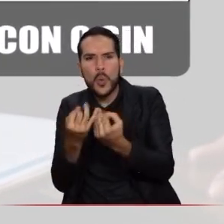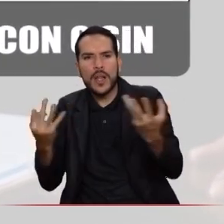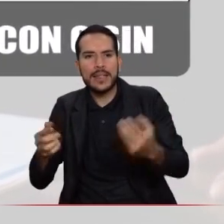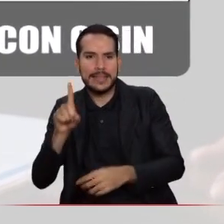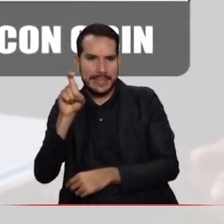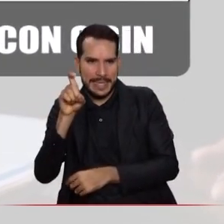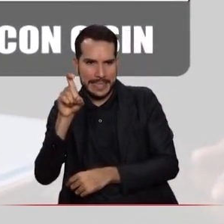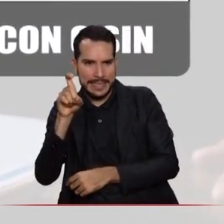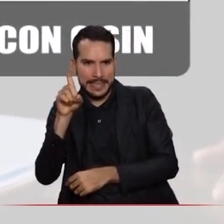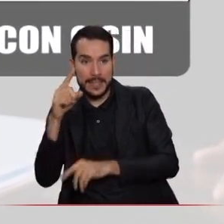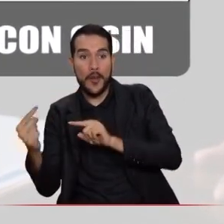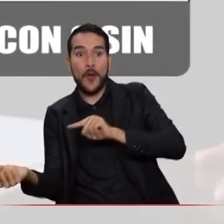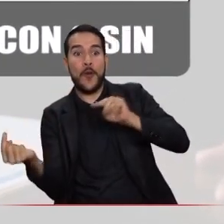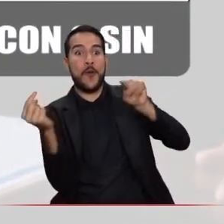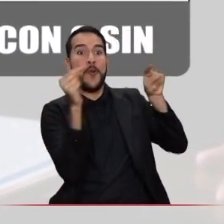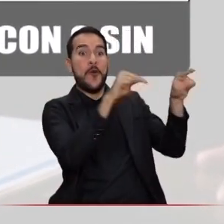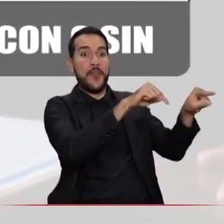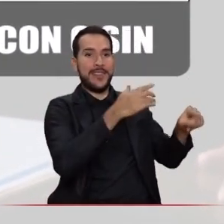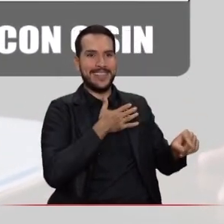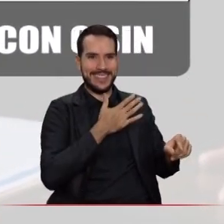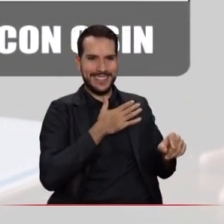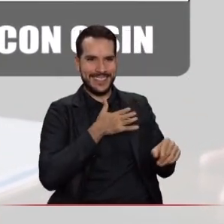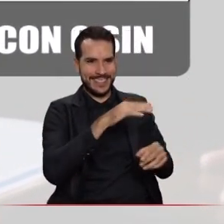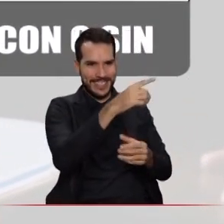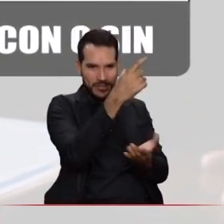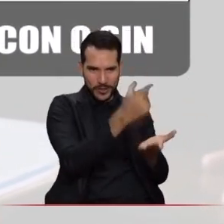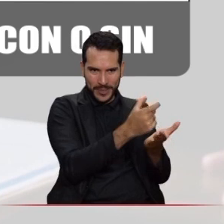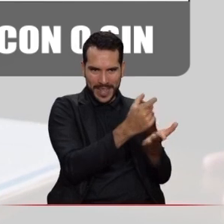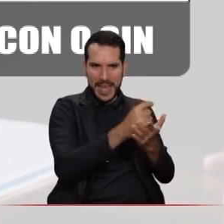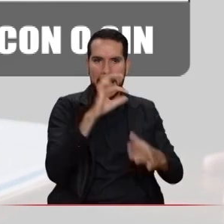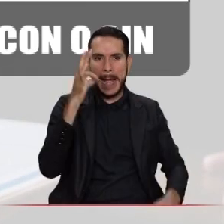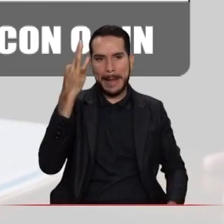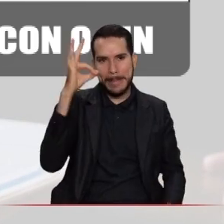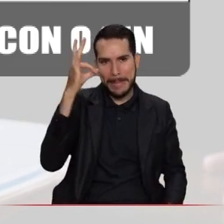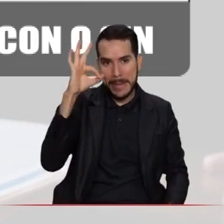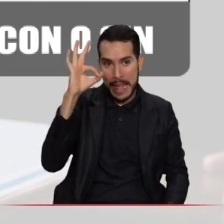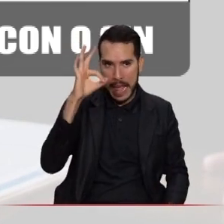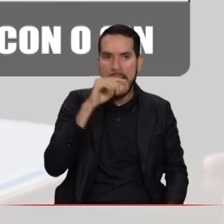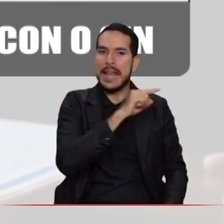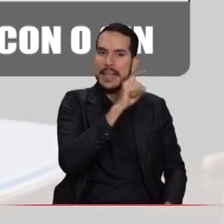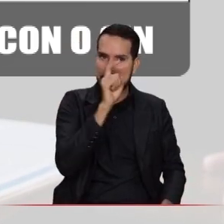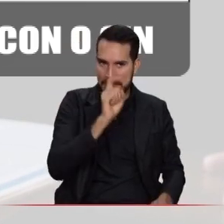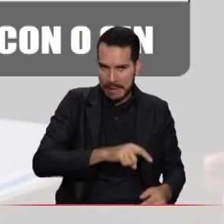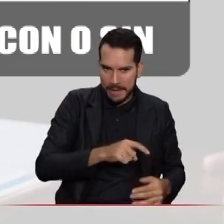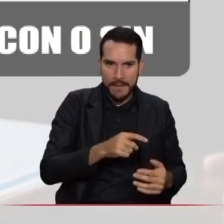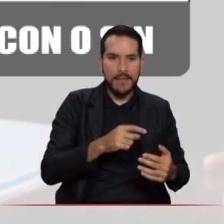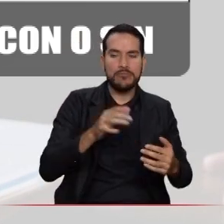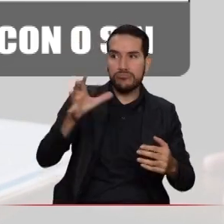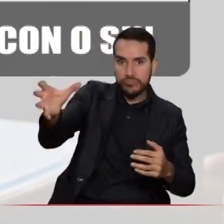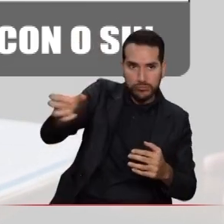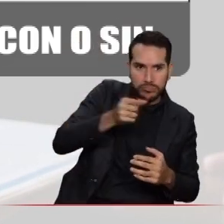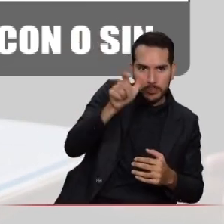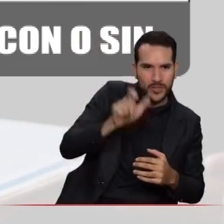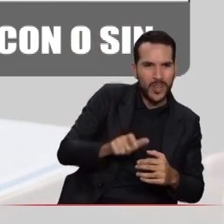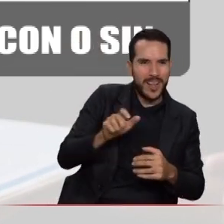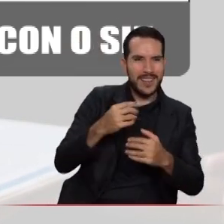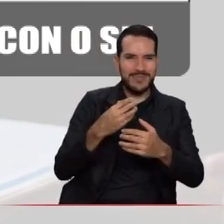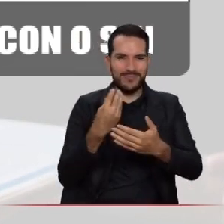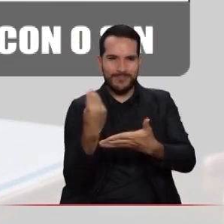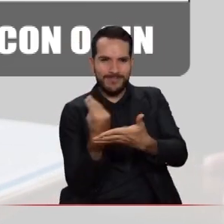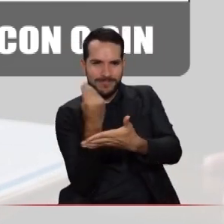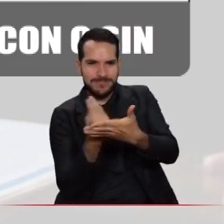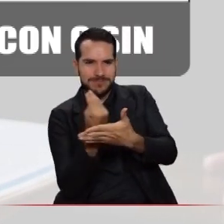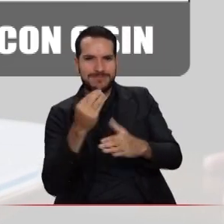Palmira donde se necesita un dibujante Autocad con o sin experiencia hay dos vacantes disponibles mayores